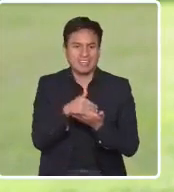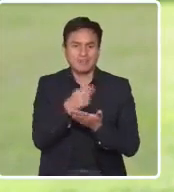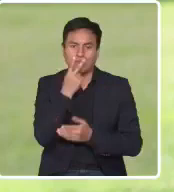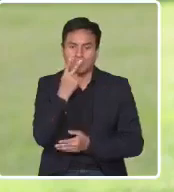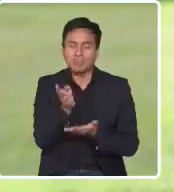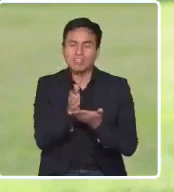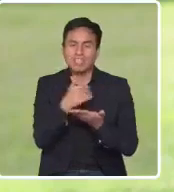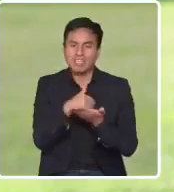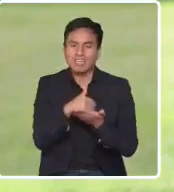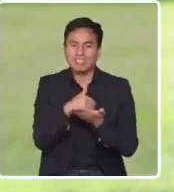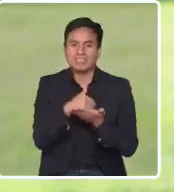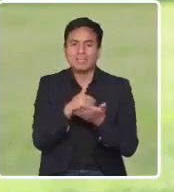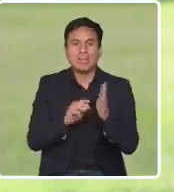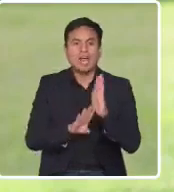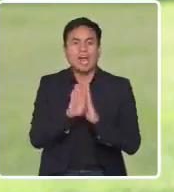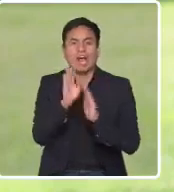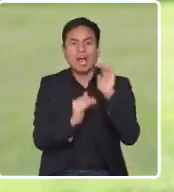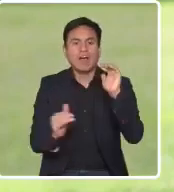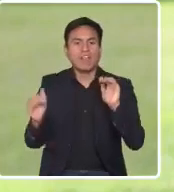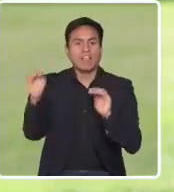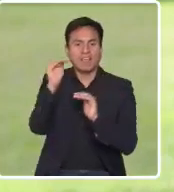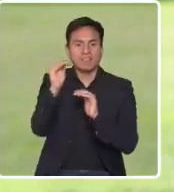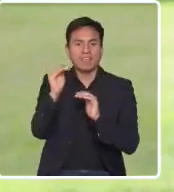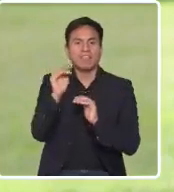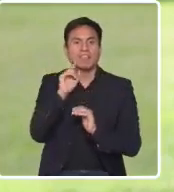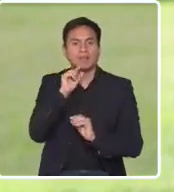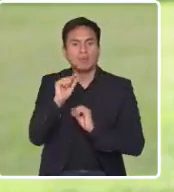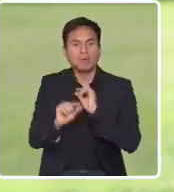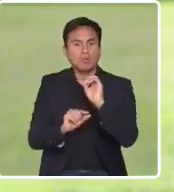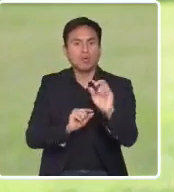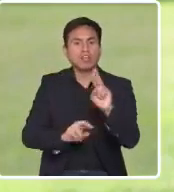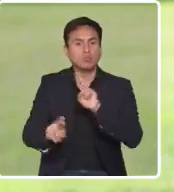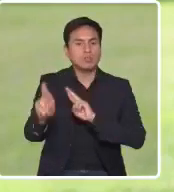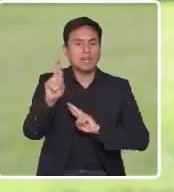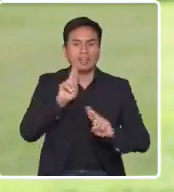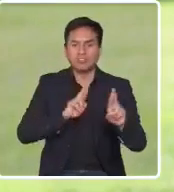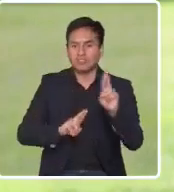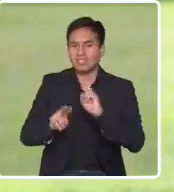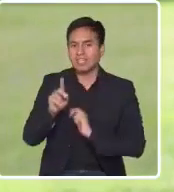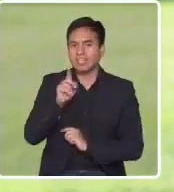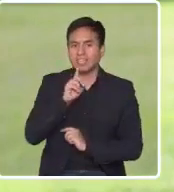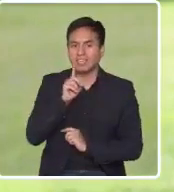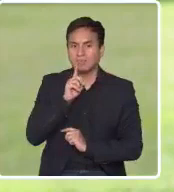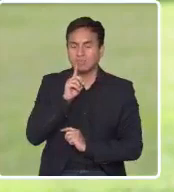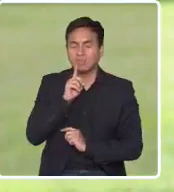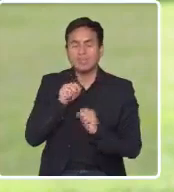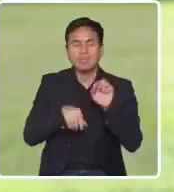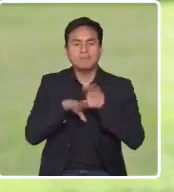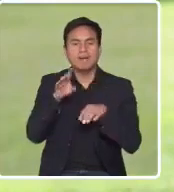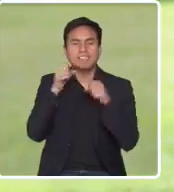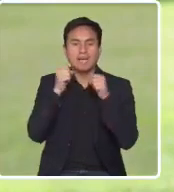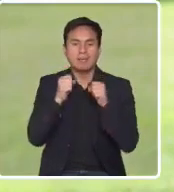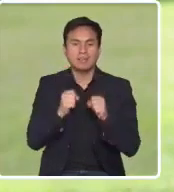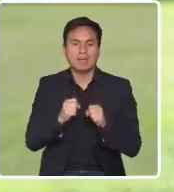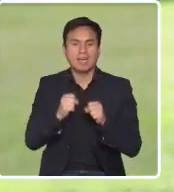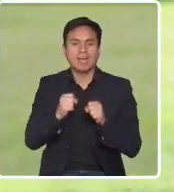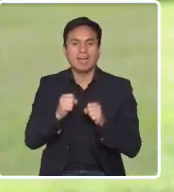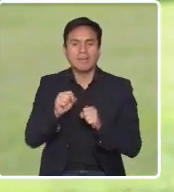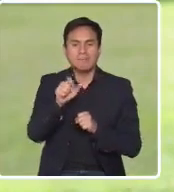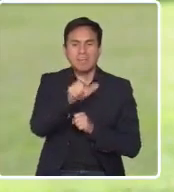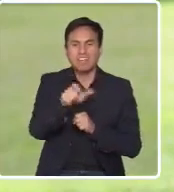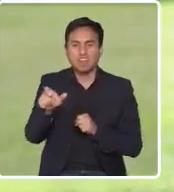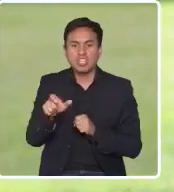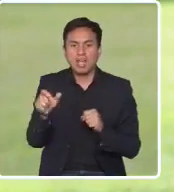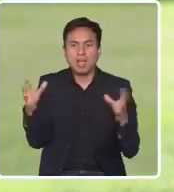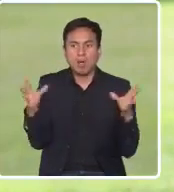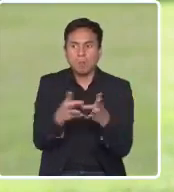hemos sacado adelante, que vamos teniendo resultados, que vamos teniendo mayor capacidad de encontrar esas personas